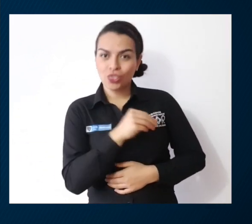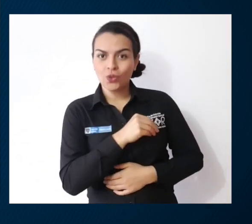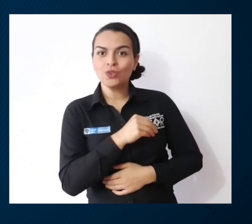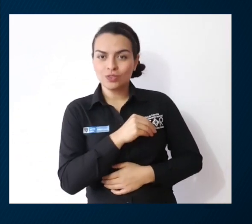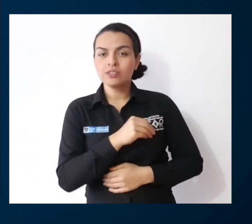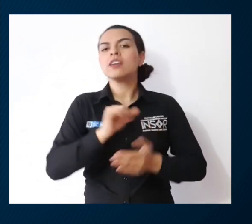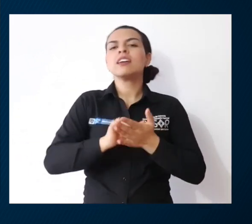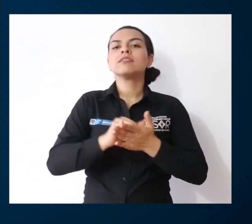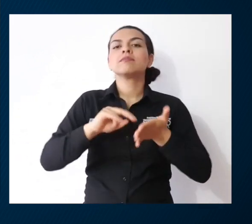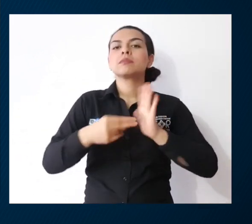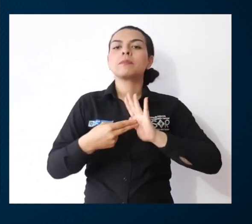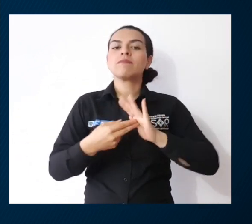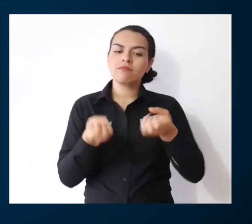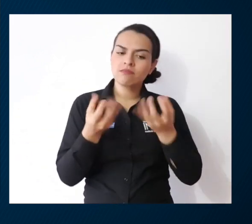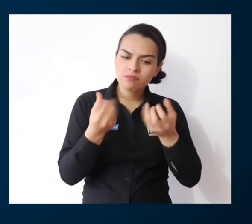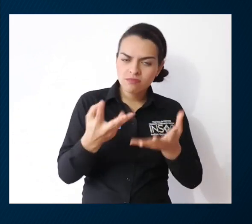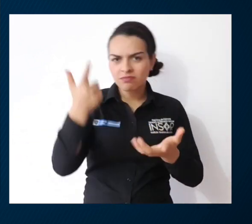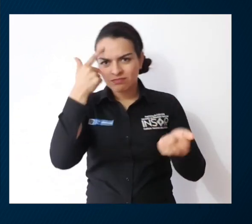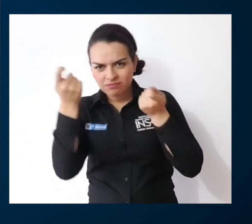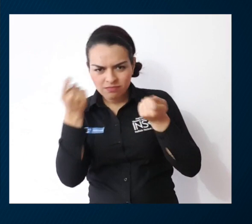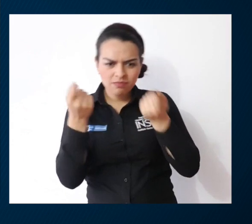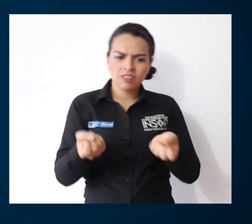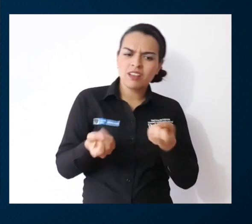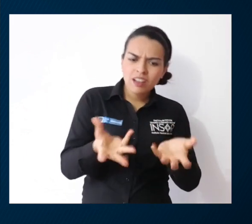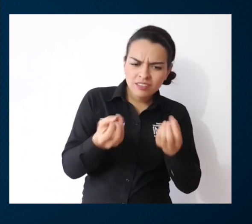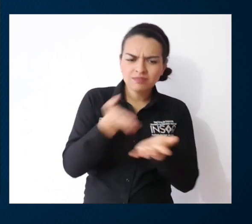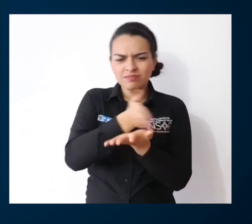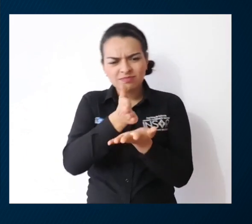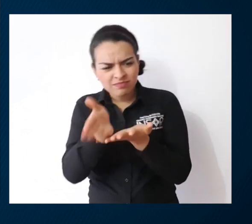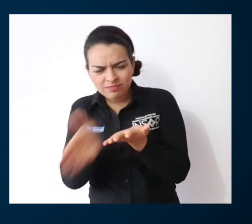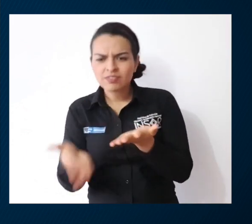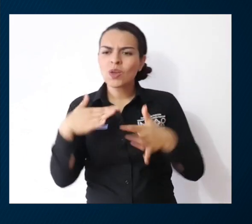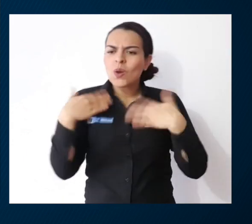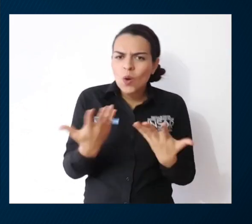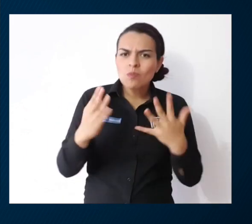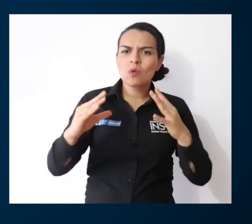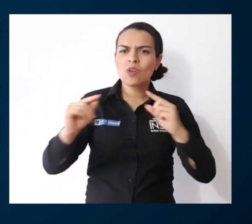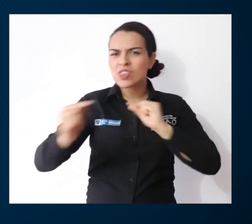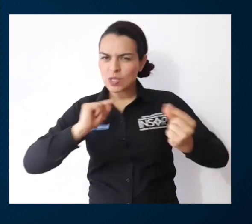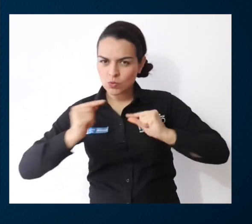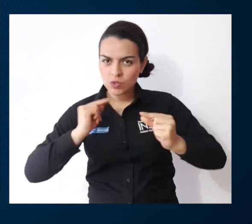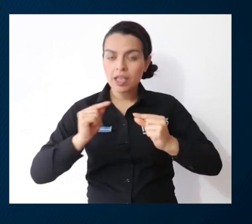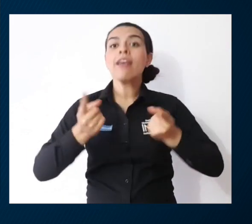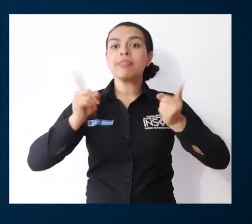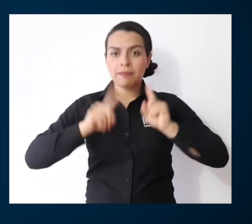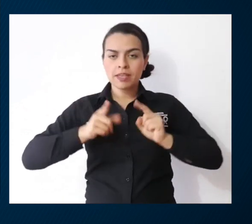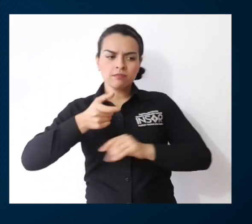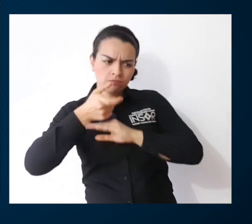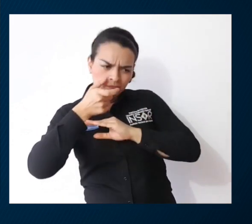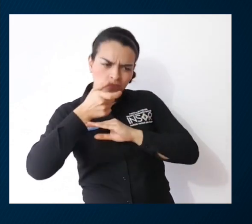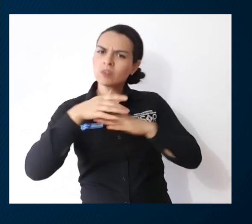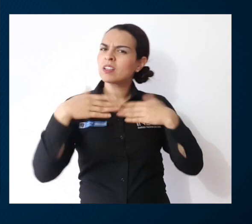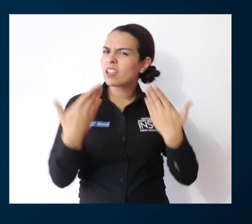disponer recursos, crear rutas, generar discusiones, ofrecer formación, pero sobre todo monitorear los avances del